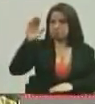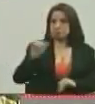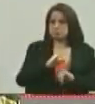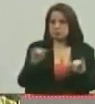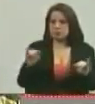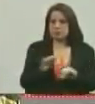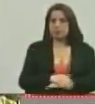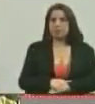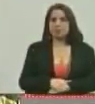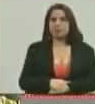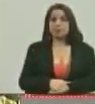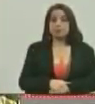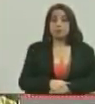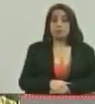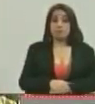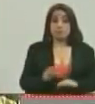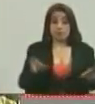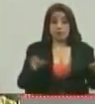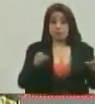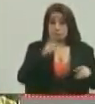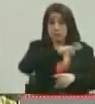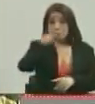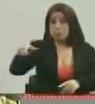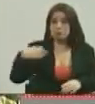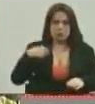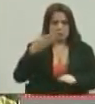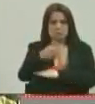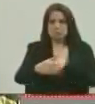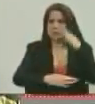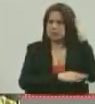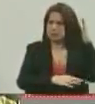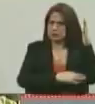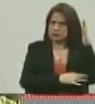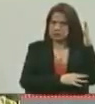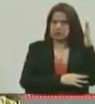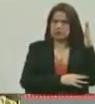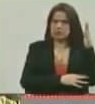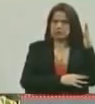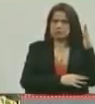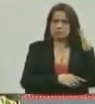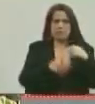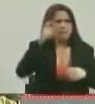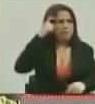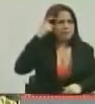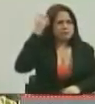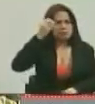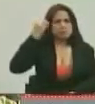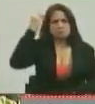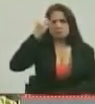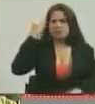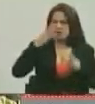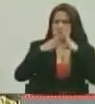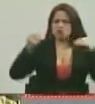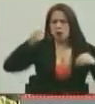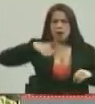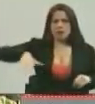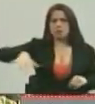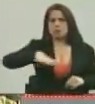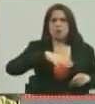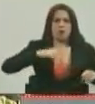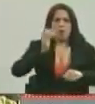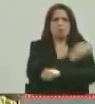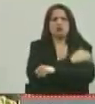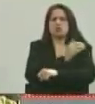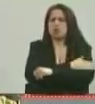gente van a la iglesia que hace seguro entonces un cura los curas aquí creen que todo el pueblo venezolano es opositor